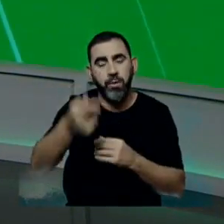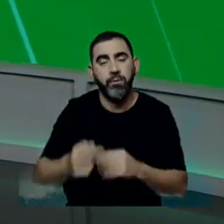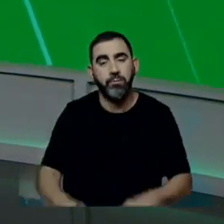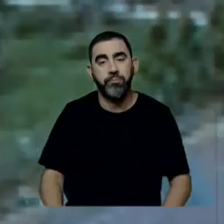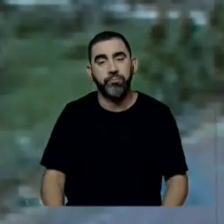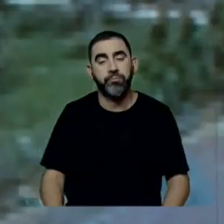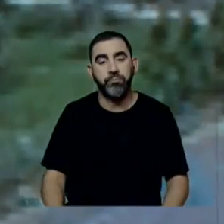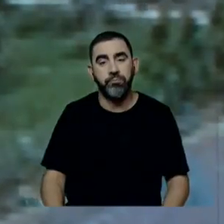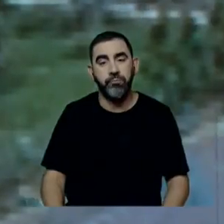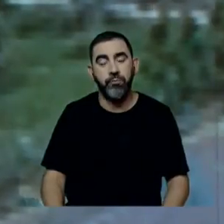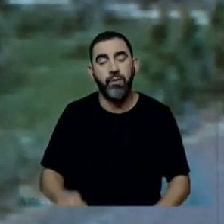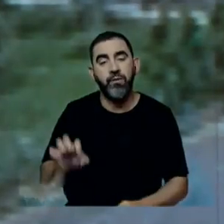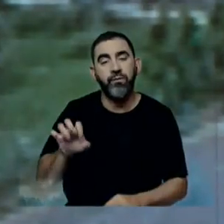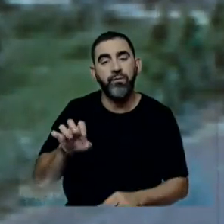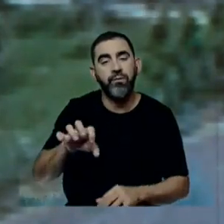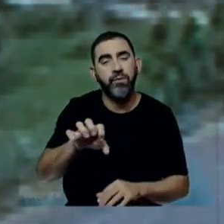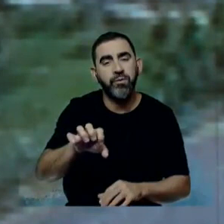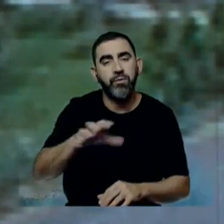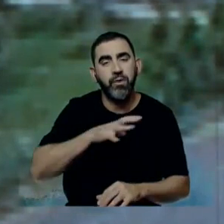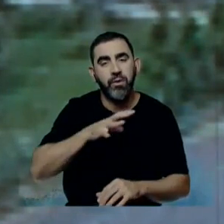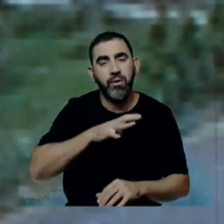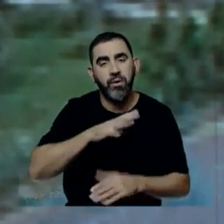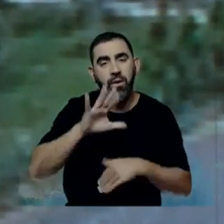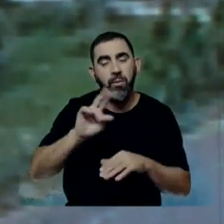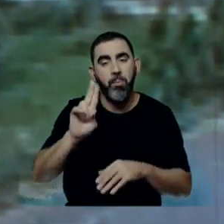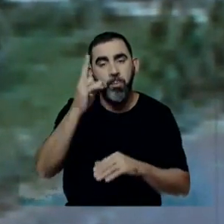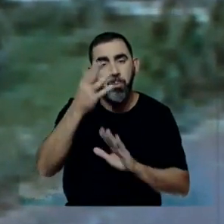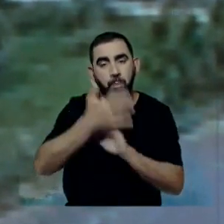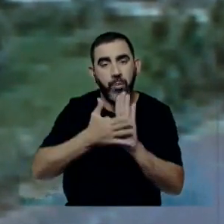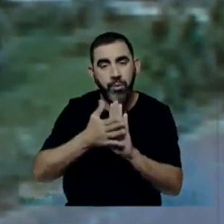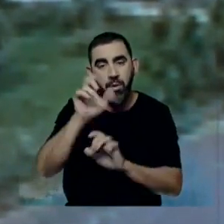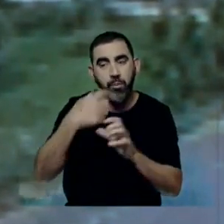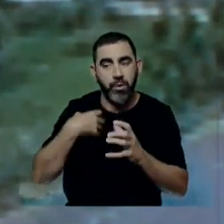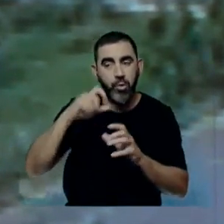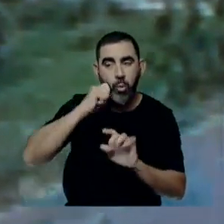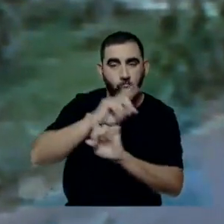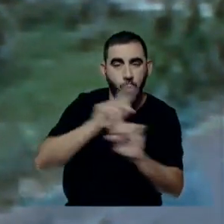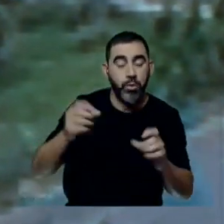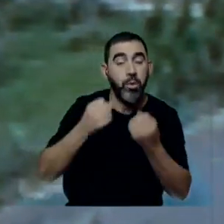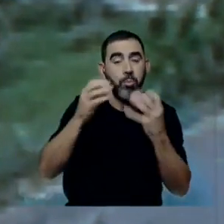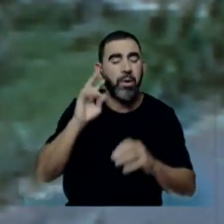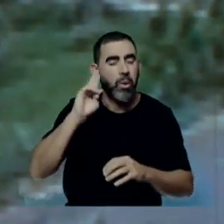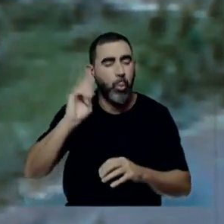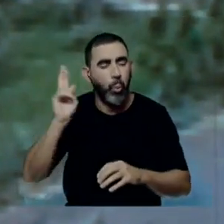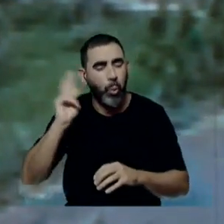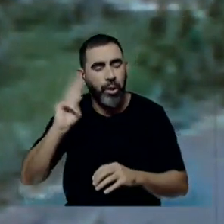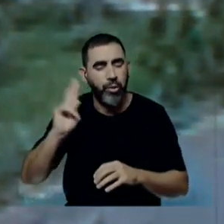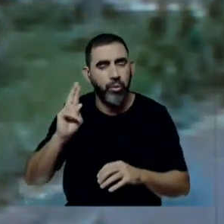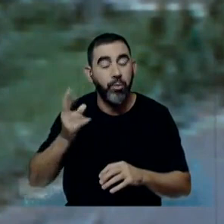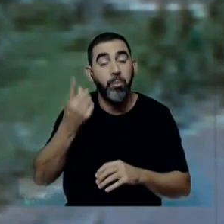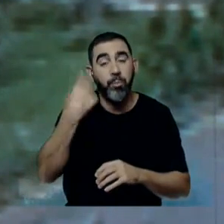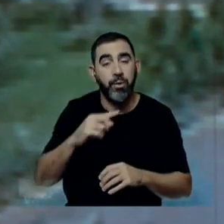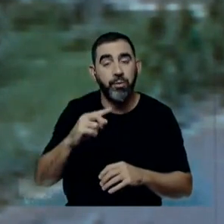Bueno, los tucutucos son los bichitos que están en buena parte de Uruguay. Hay gente a la que no le caen simpáticos justamente por el ruidito tucutucu, sí. Pero